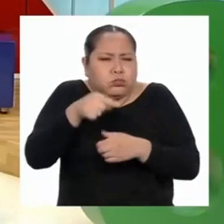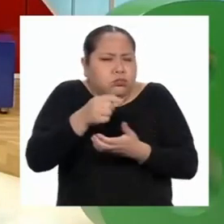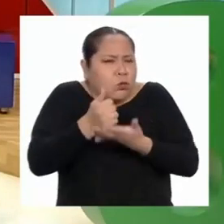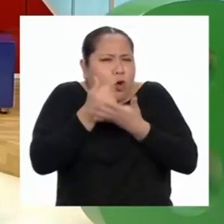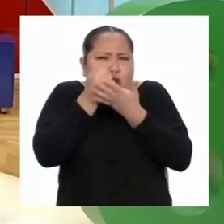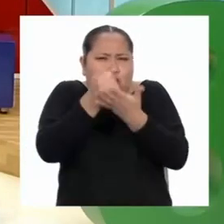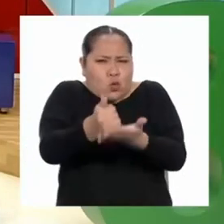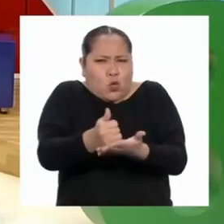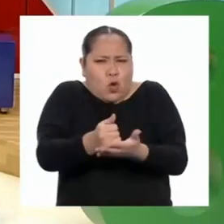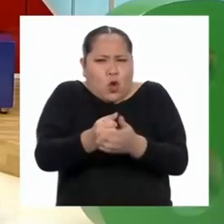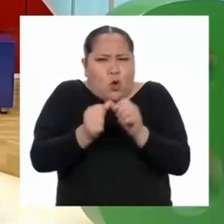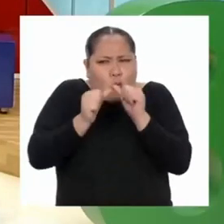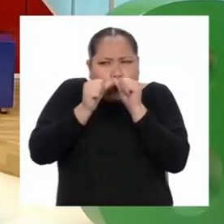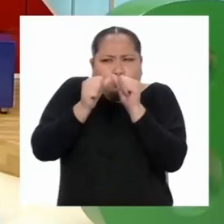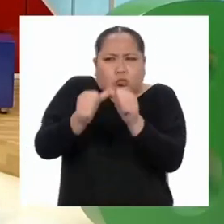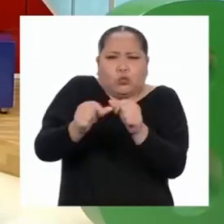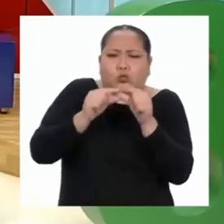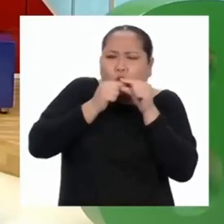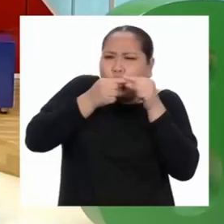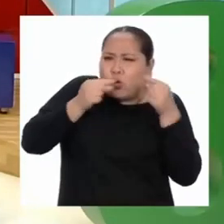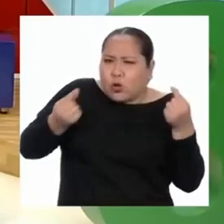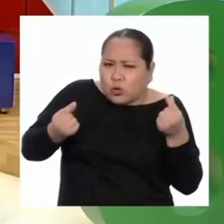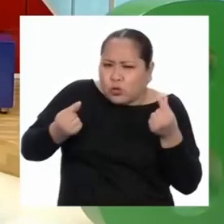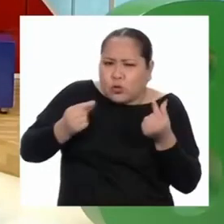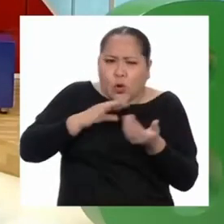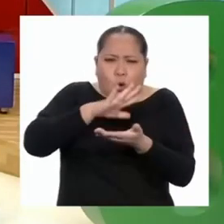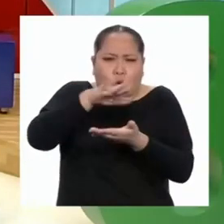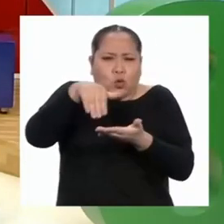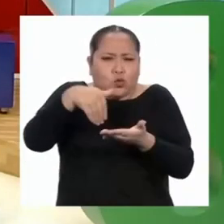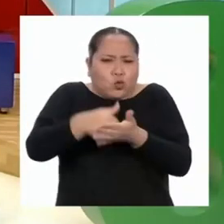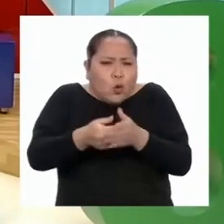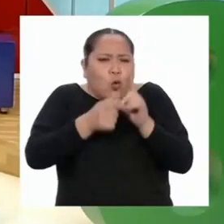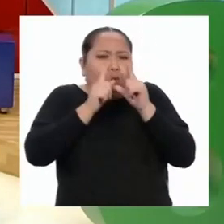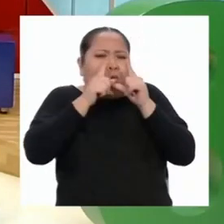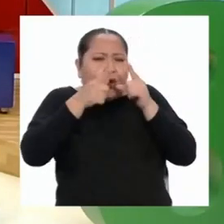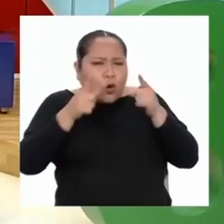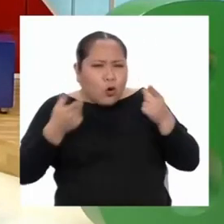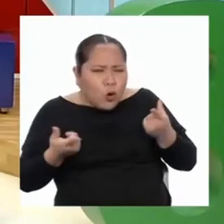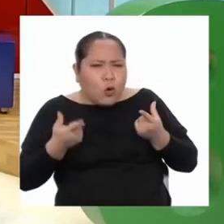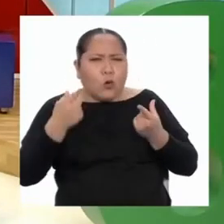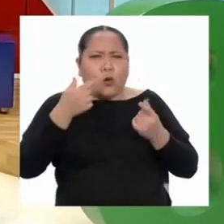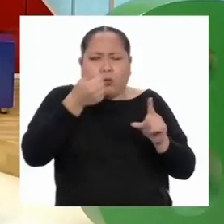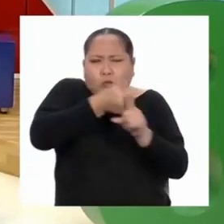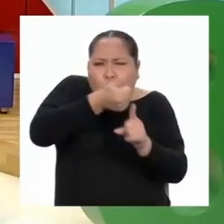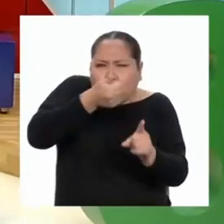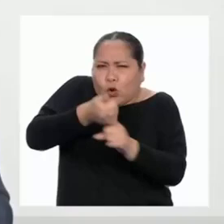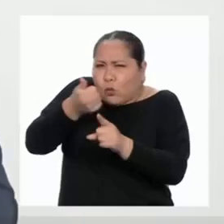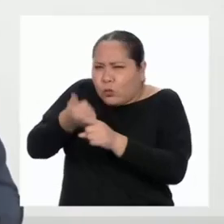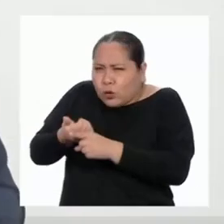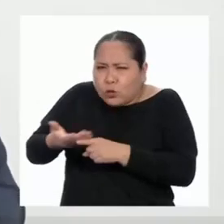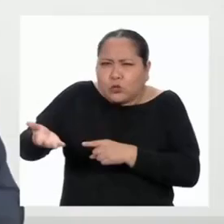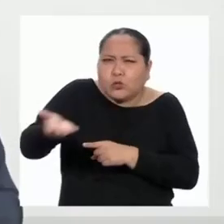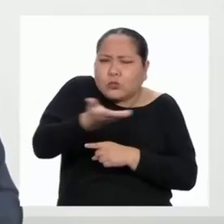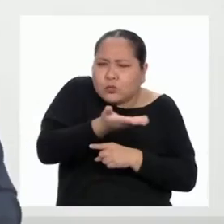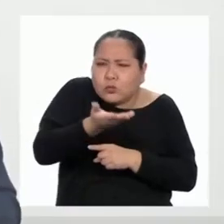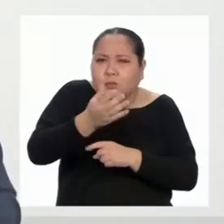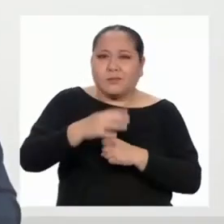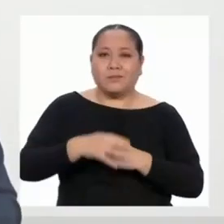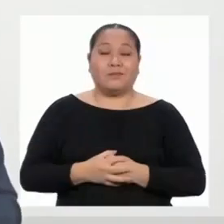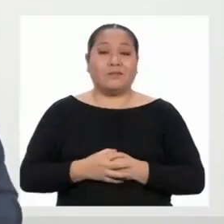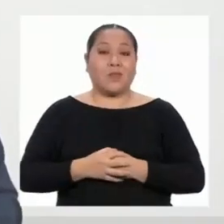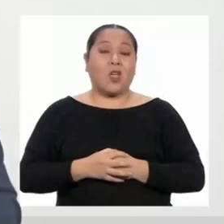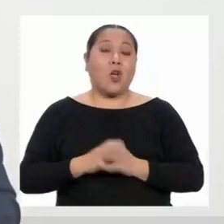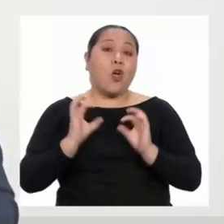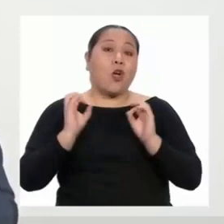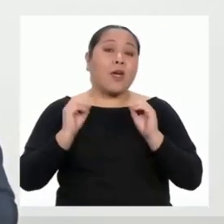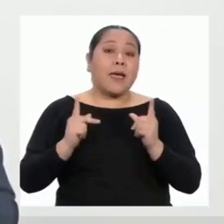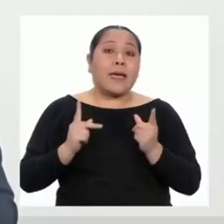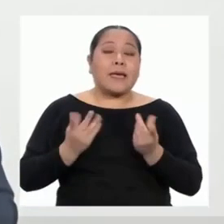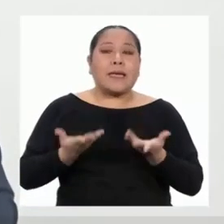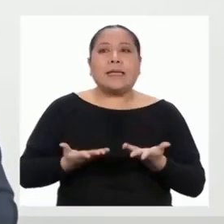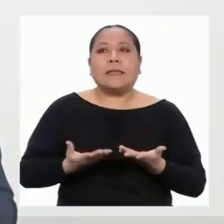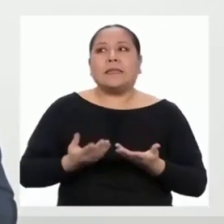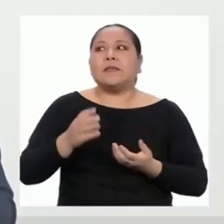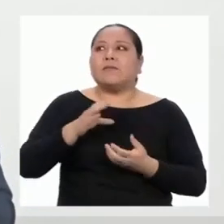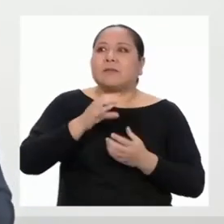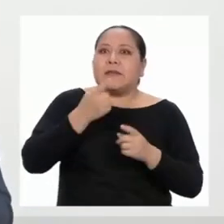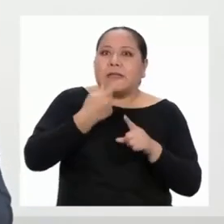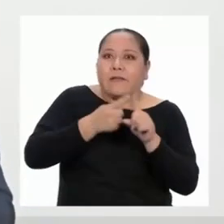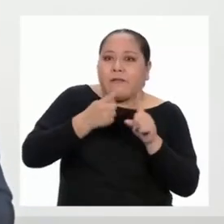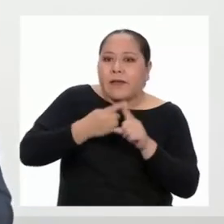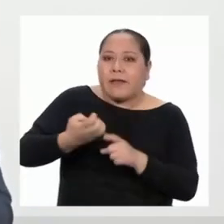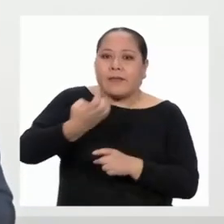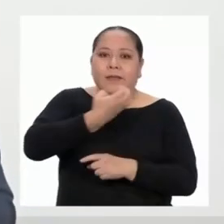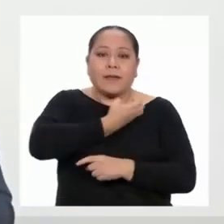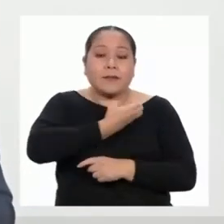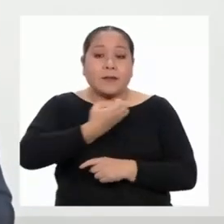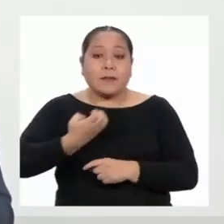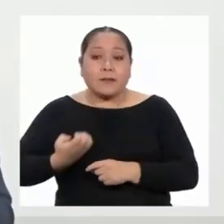a preservar el quechua o todas las lenguas originarias en general? Bueno, en realidad, los estados